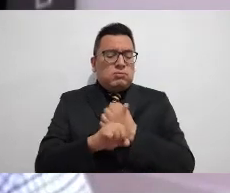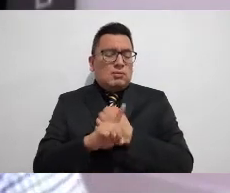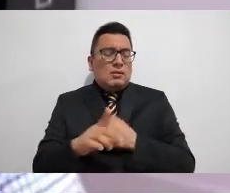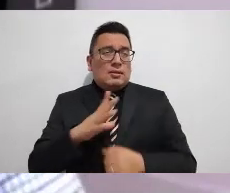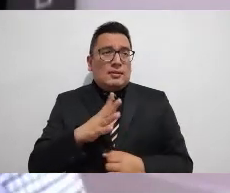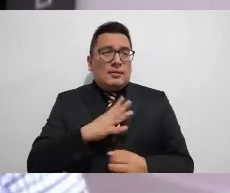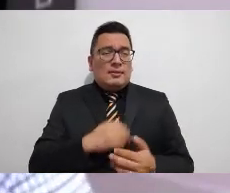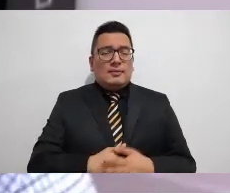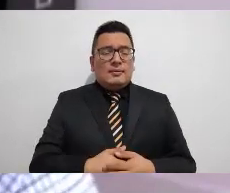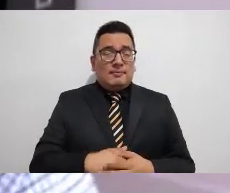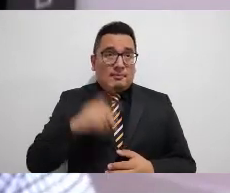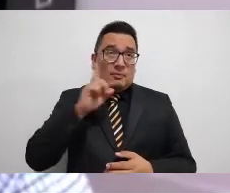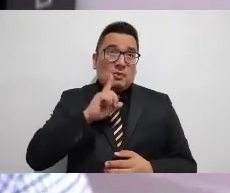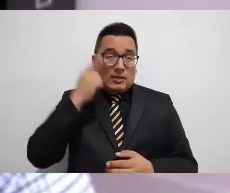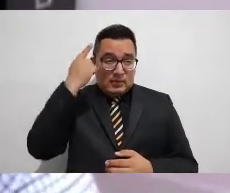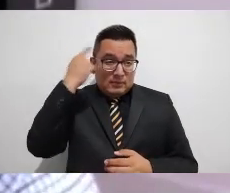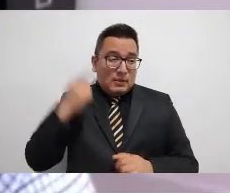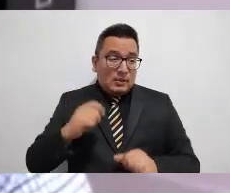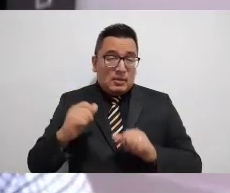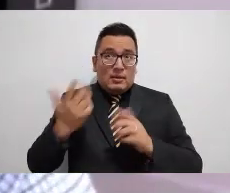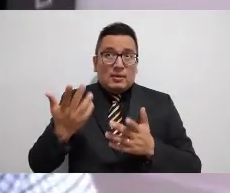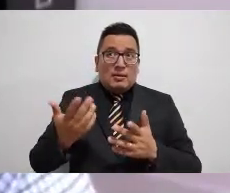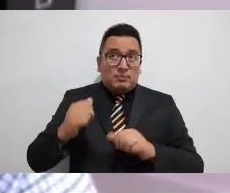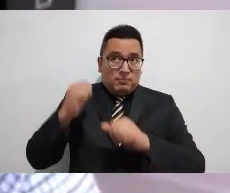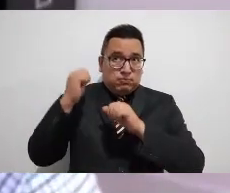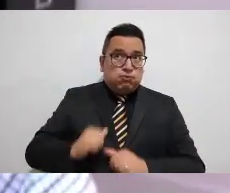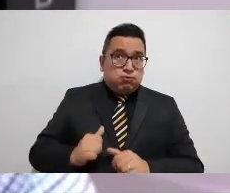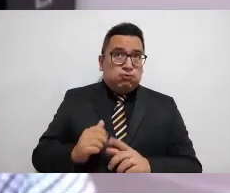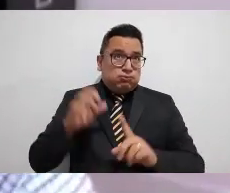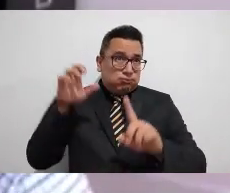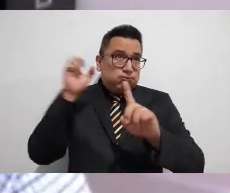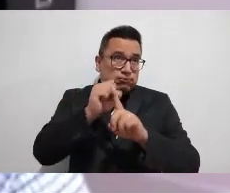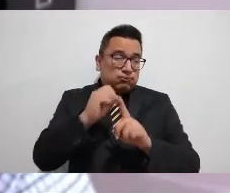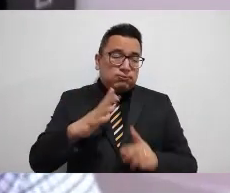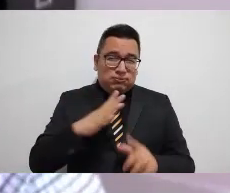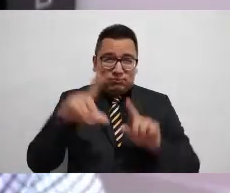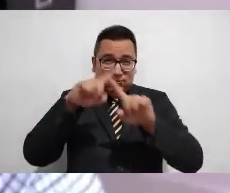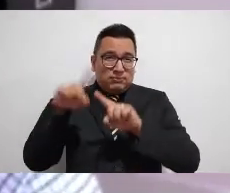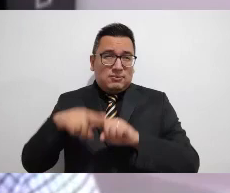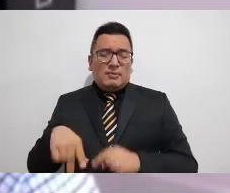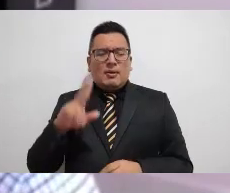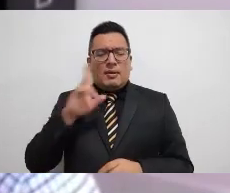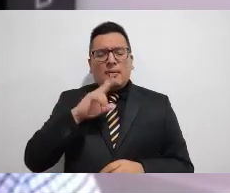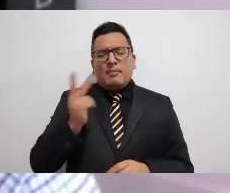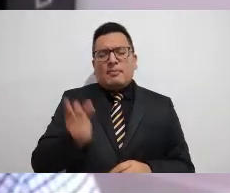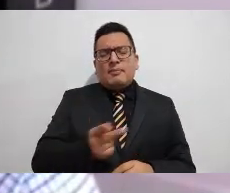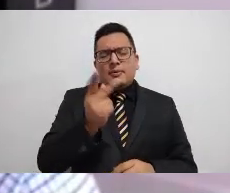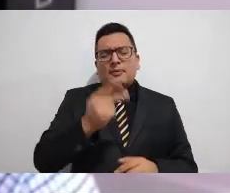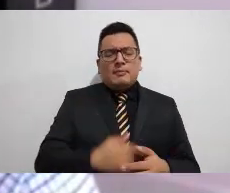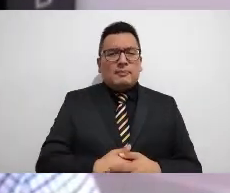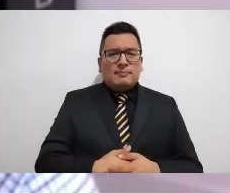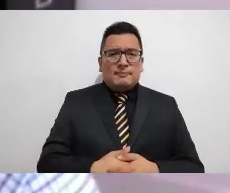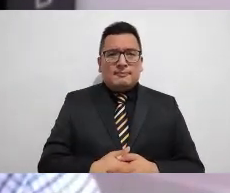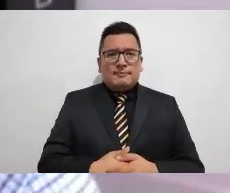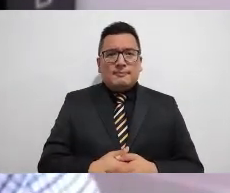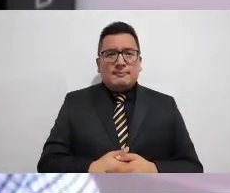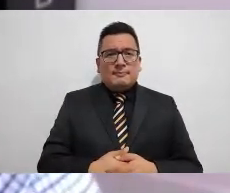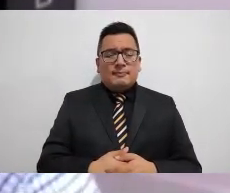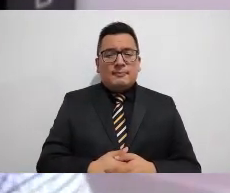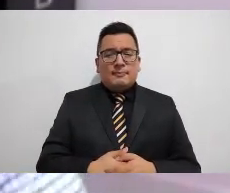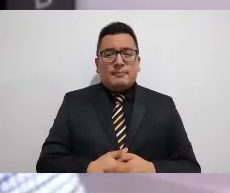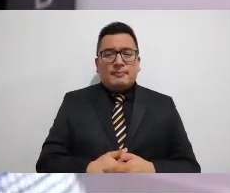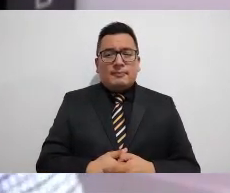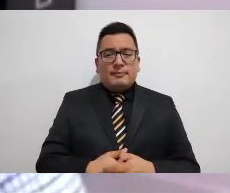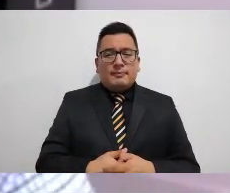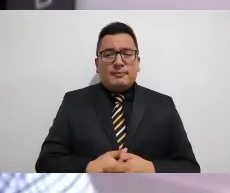problemáticas que tienen algunas mujeres para llegar. Son variadas las que mencionas. Y bueno, yo te pregunté en ese sentido, ¿qué